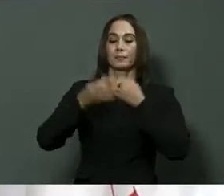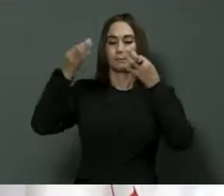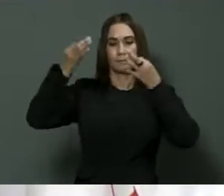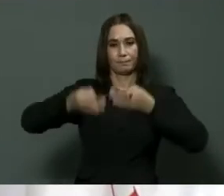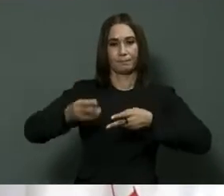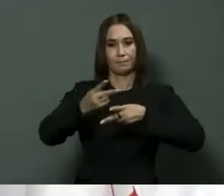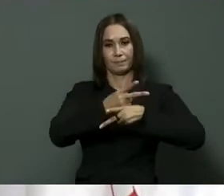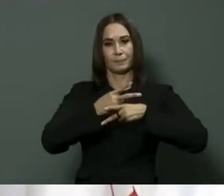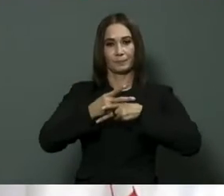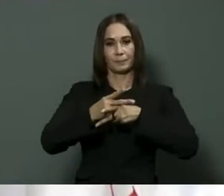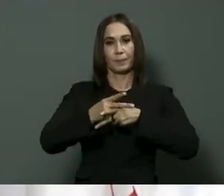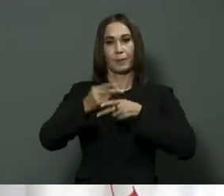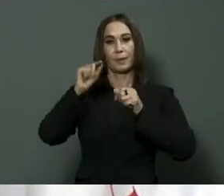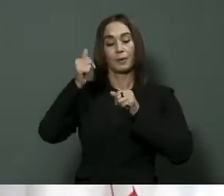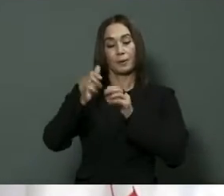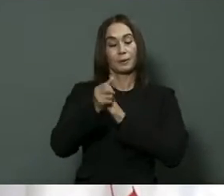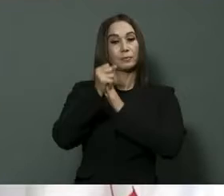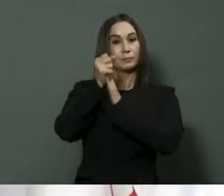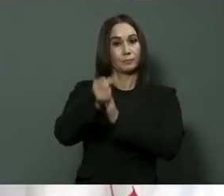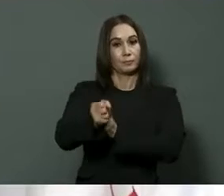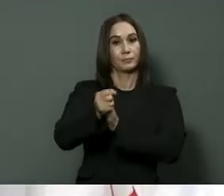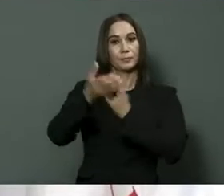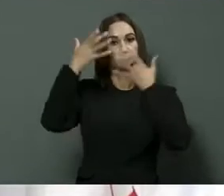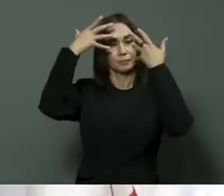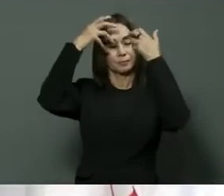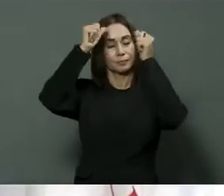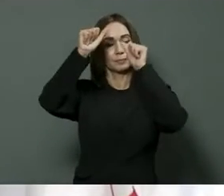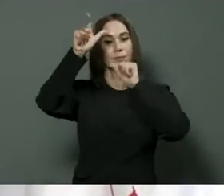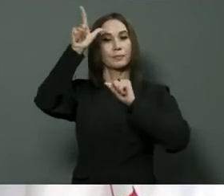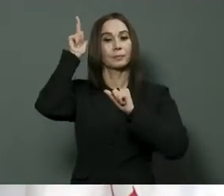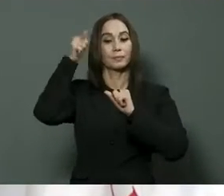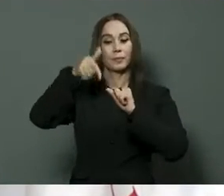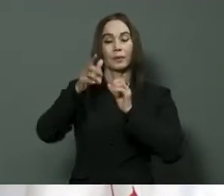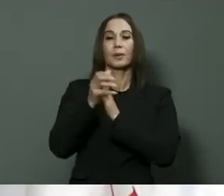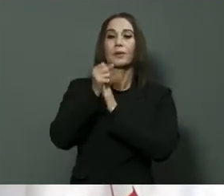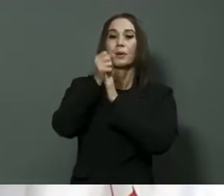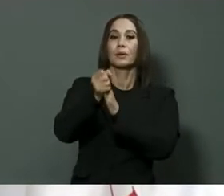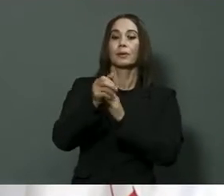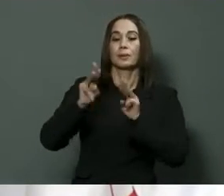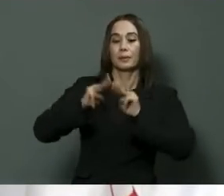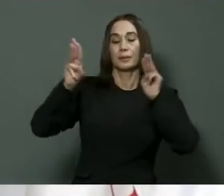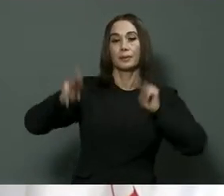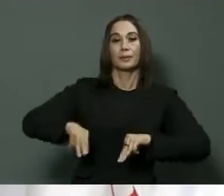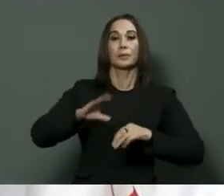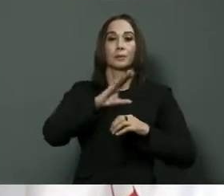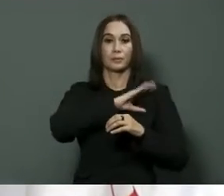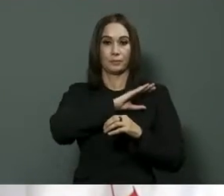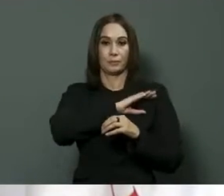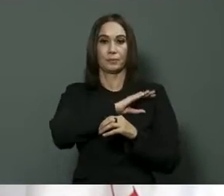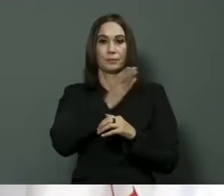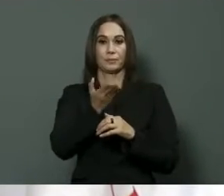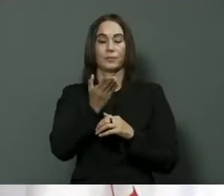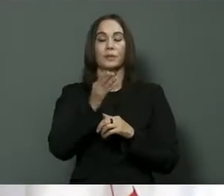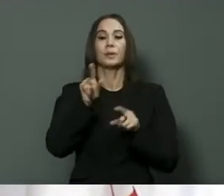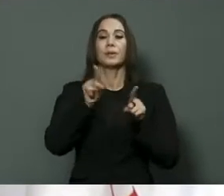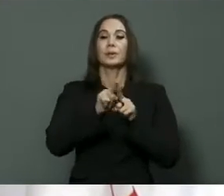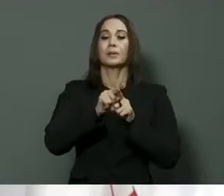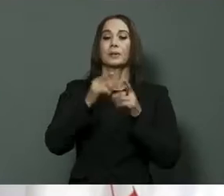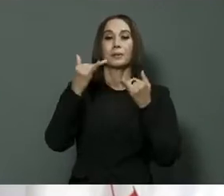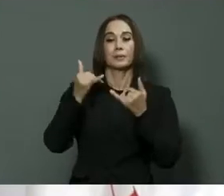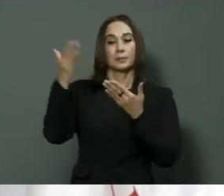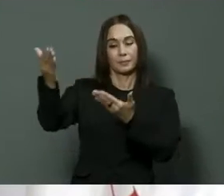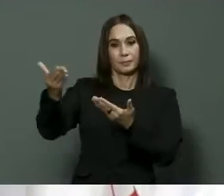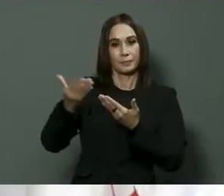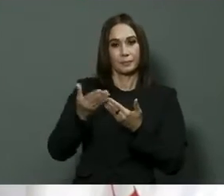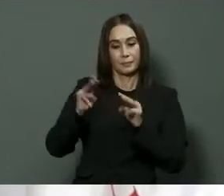seguro. Por instrucciones del excelentísimo señor presidente, está coordinada por el Ministerio de Interior y Policía. Y es